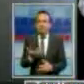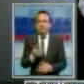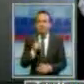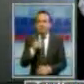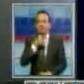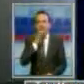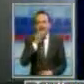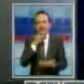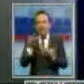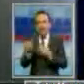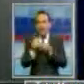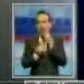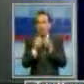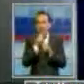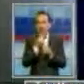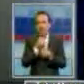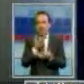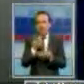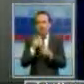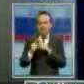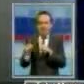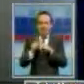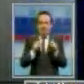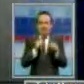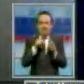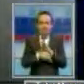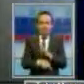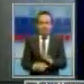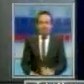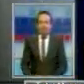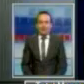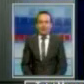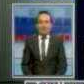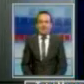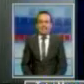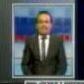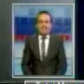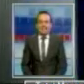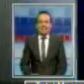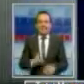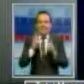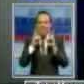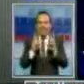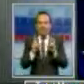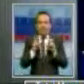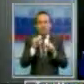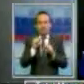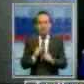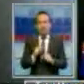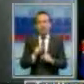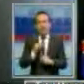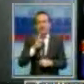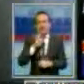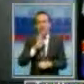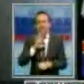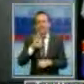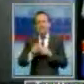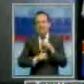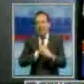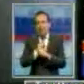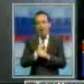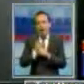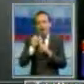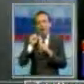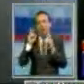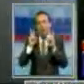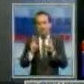un café, una comida, un almuerzo, porque las diferencias son bastante profundas. No, sí. No, pero es que. Oye, son temas en los cuales uno ha trabajado 45 años.